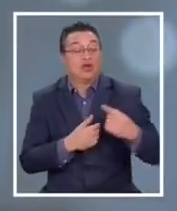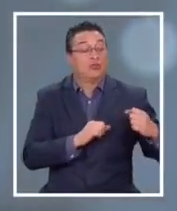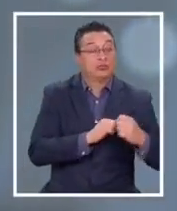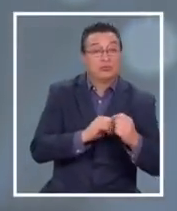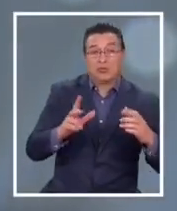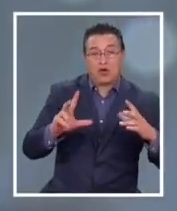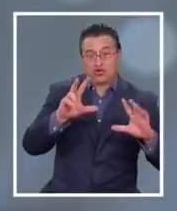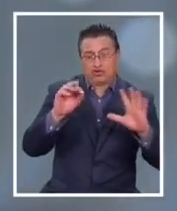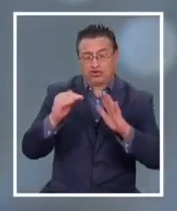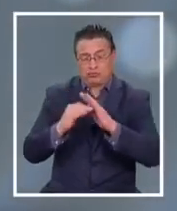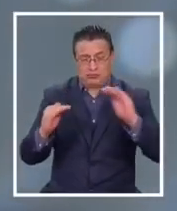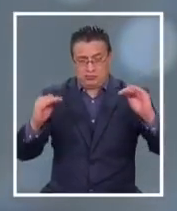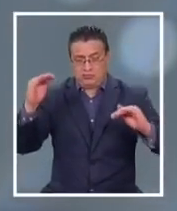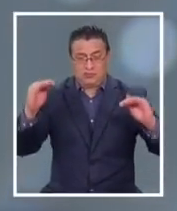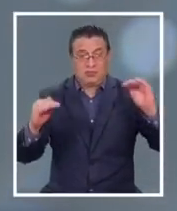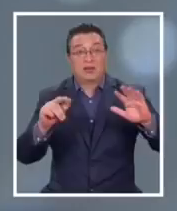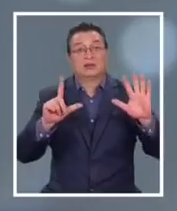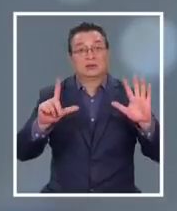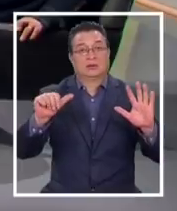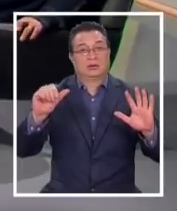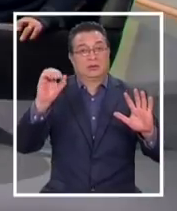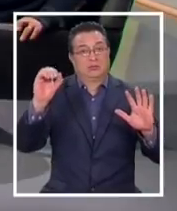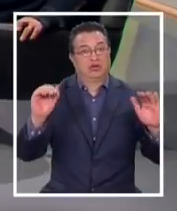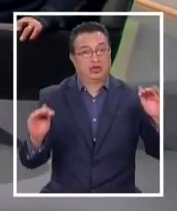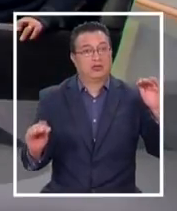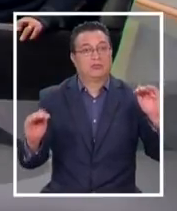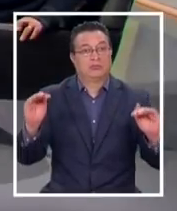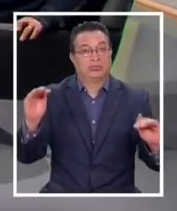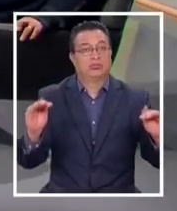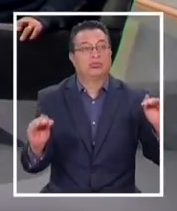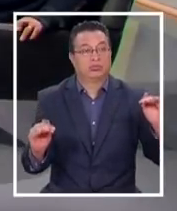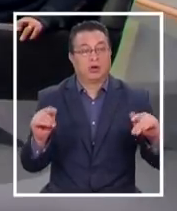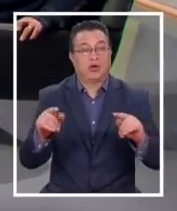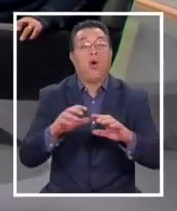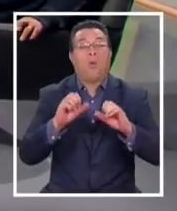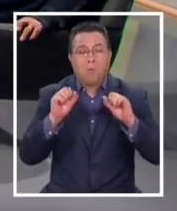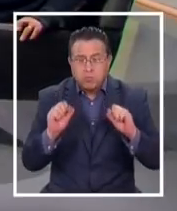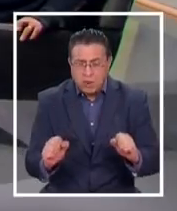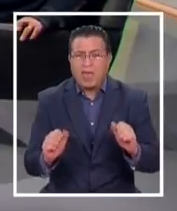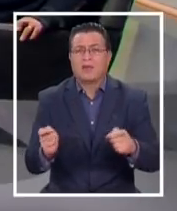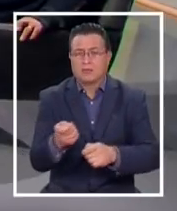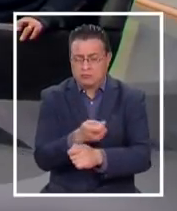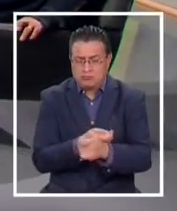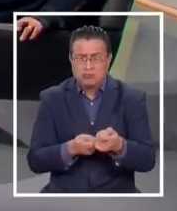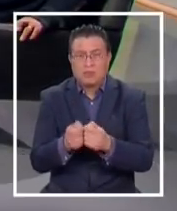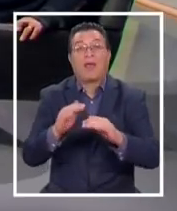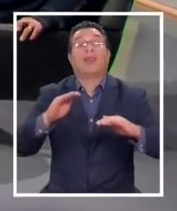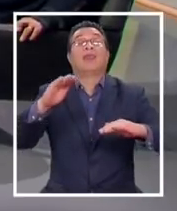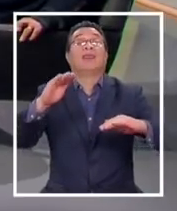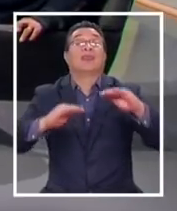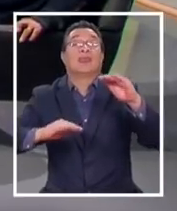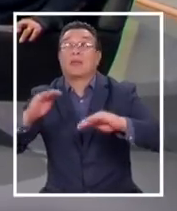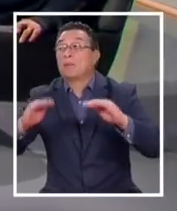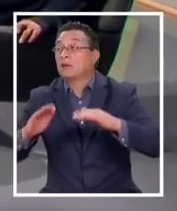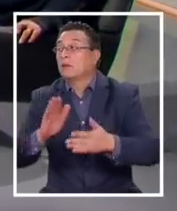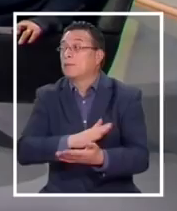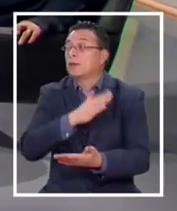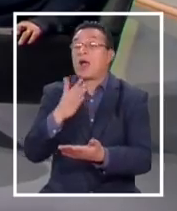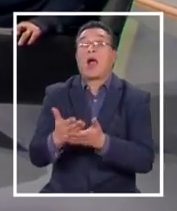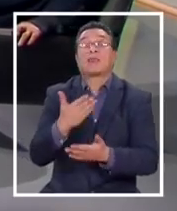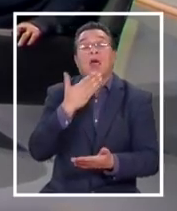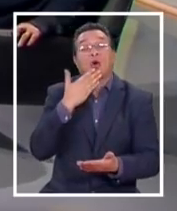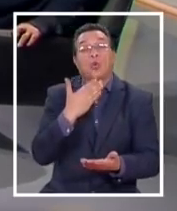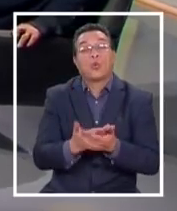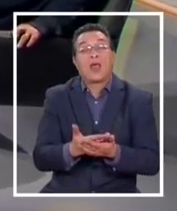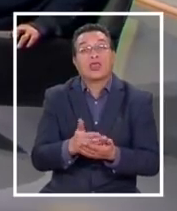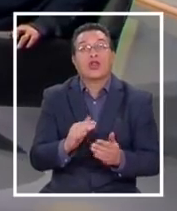tan lejos, Francisco. Es un 76%. Y por lo tanto, yo creo que es absolutamente posible. Todo depende de hasta cuándo también, porque